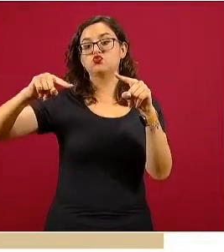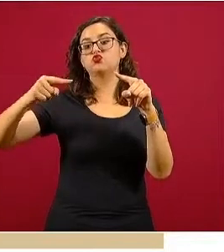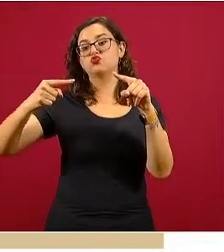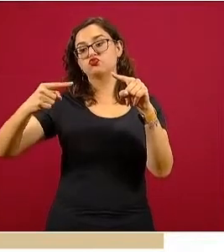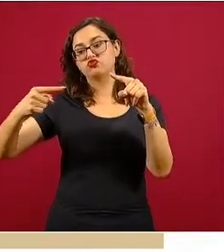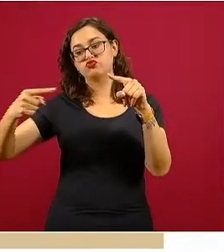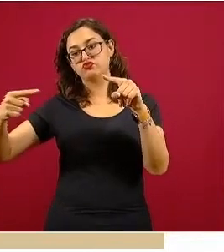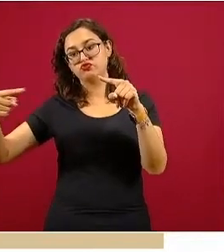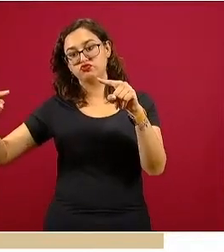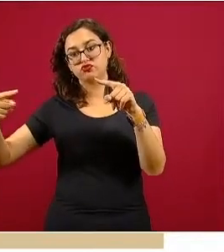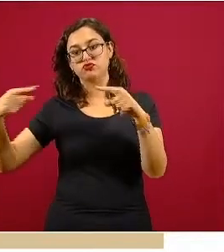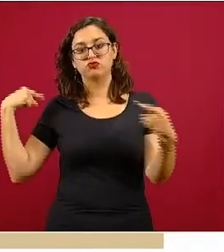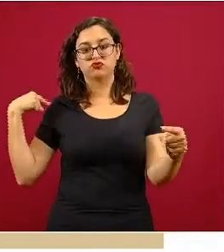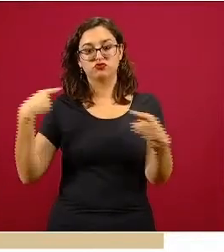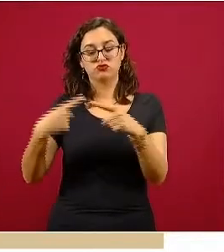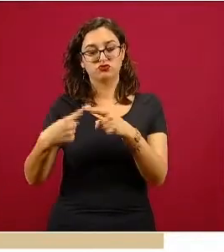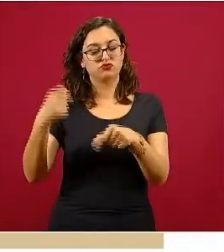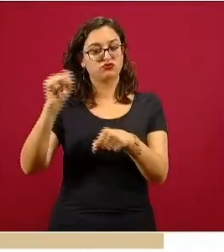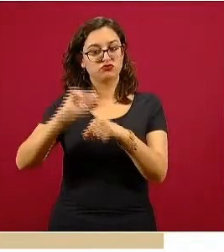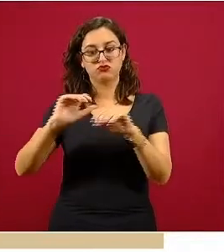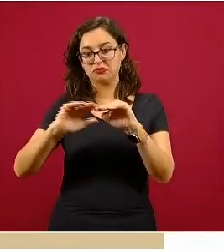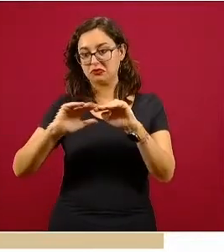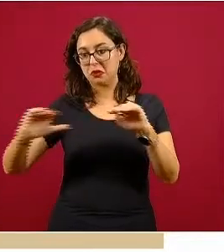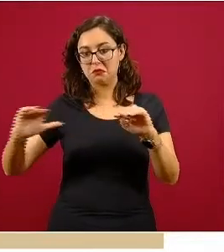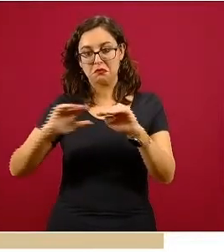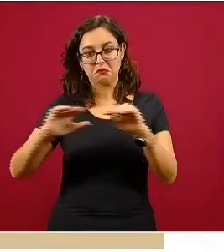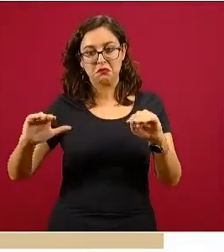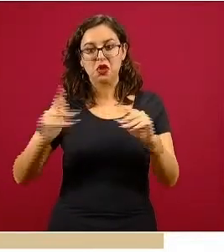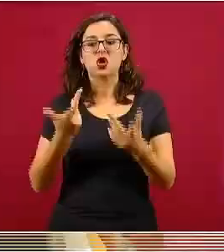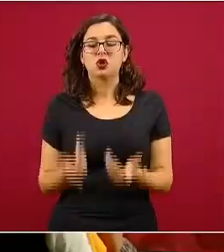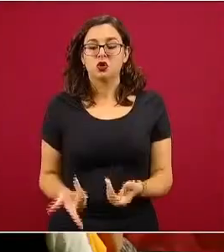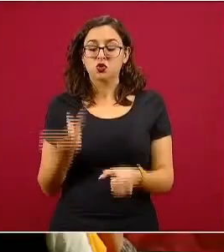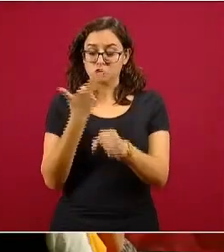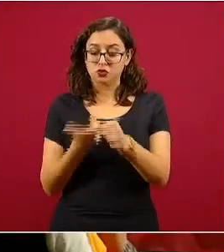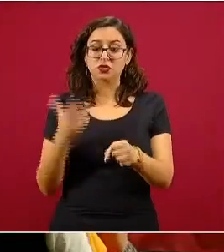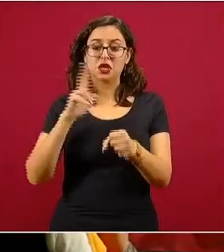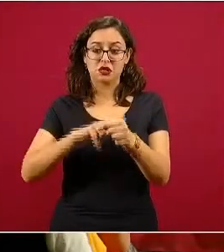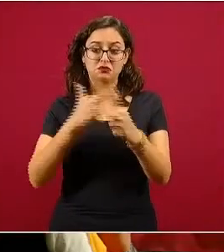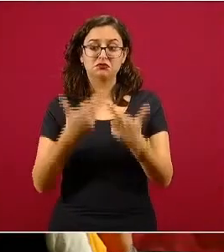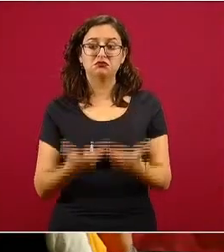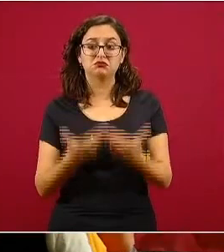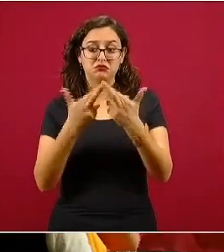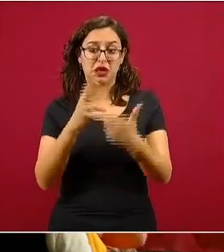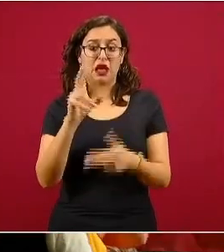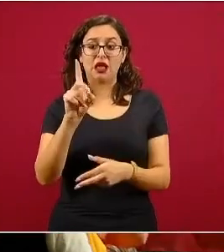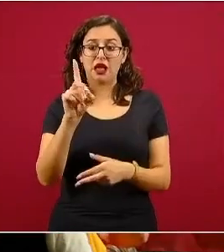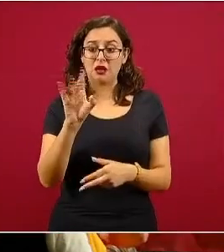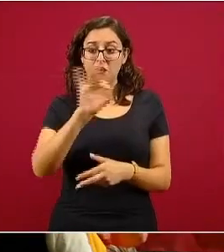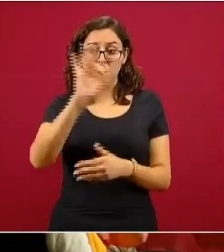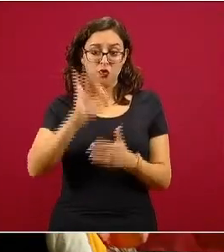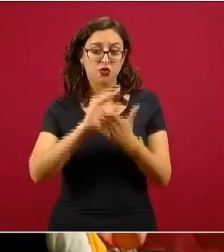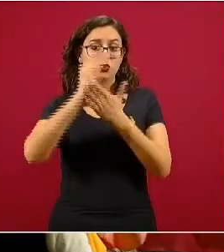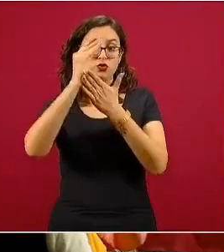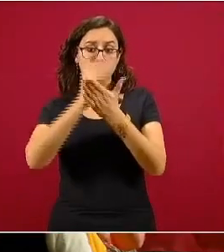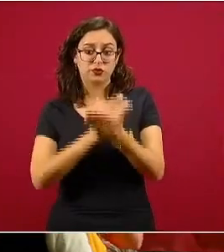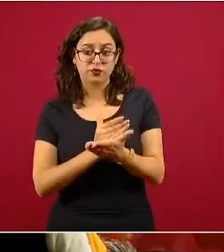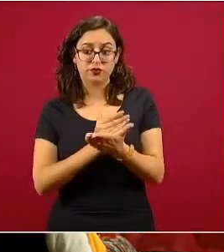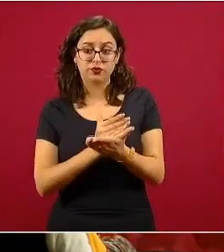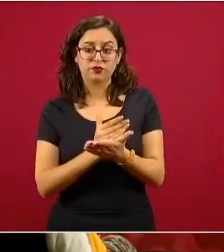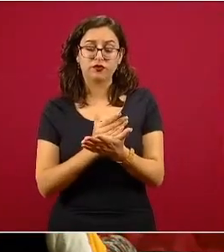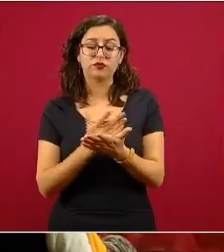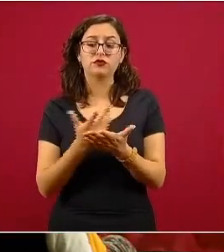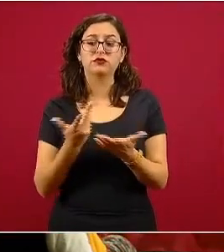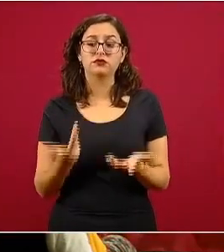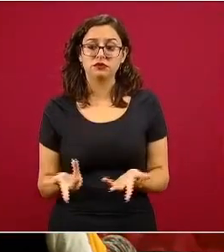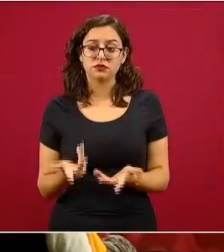las últimas semanas. Buena disponibilidad hospitalaria, menos del 30% en promedio de la